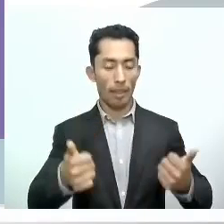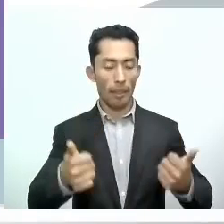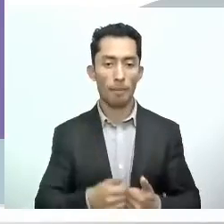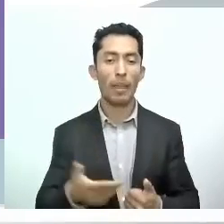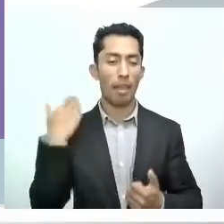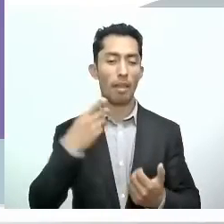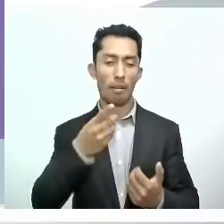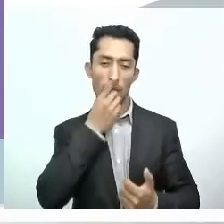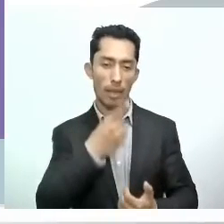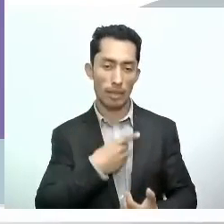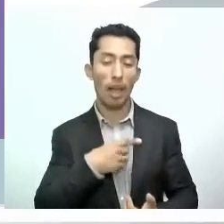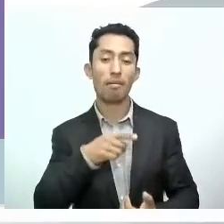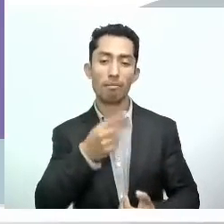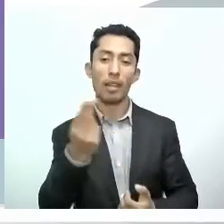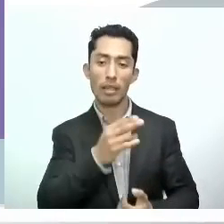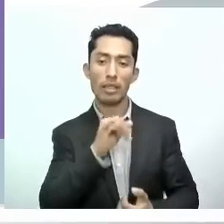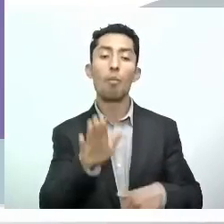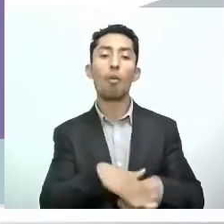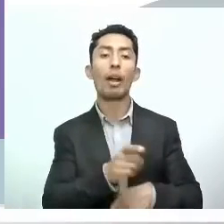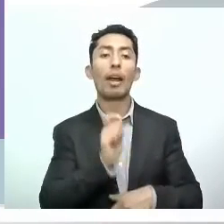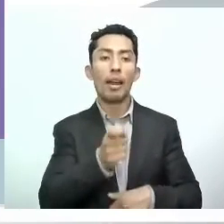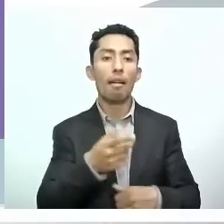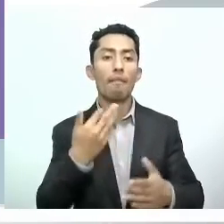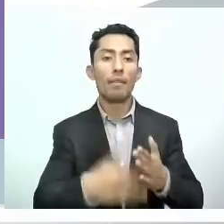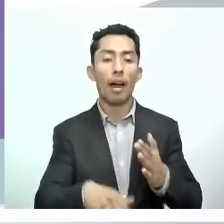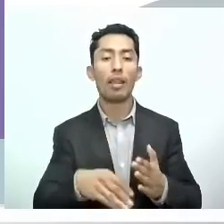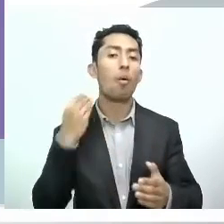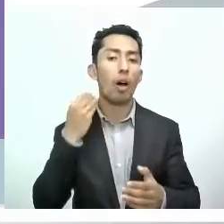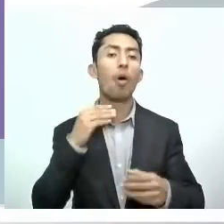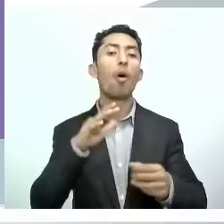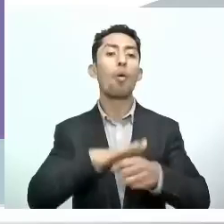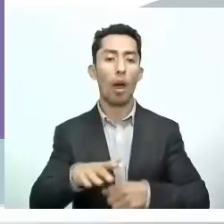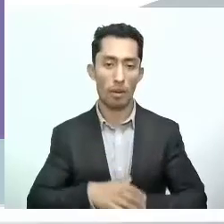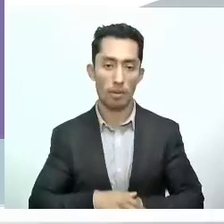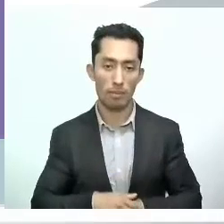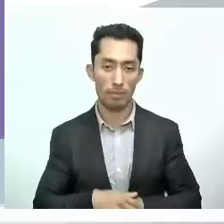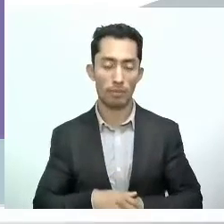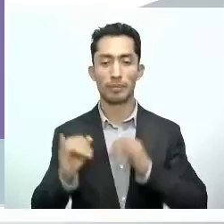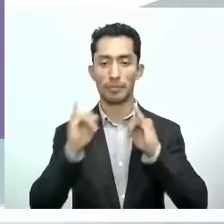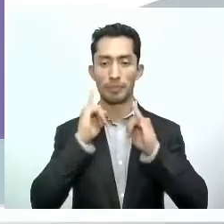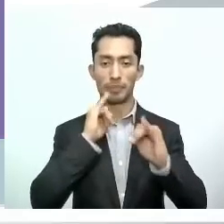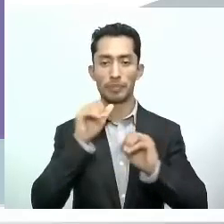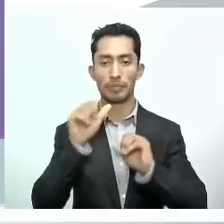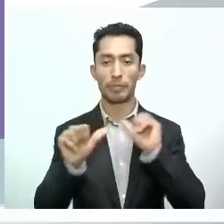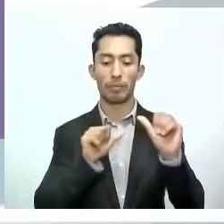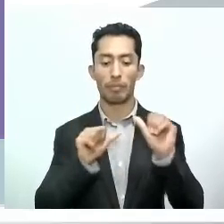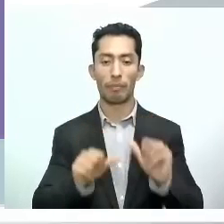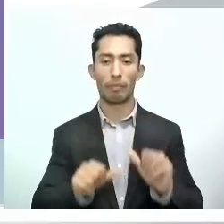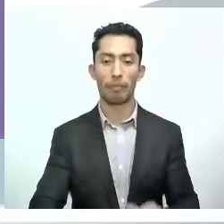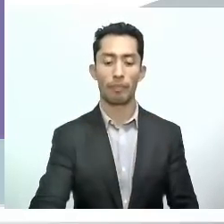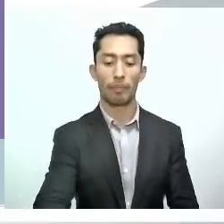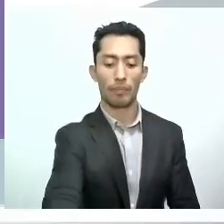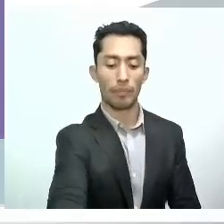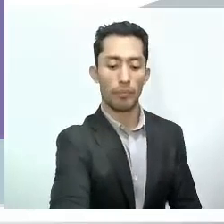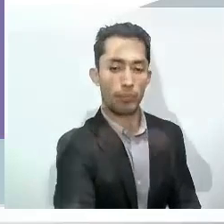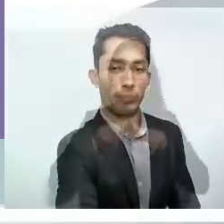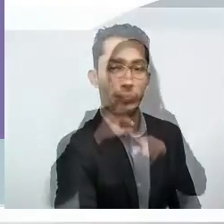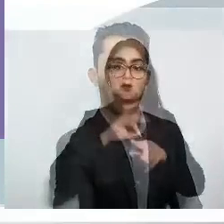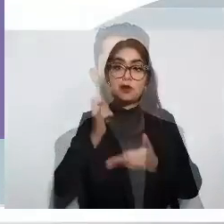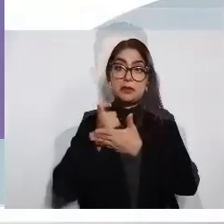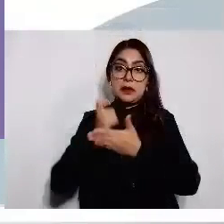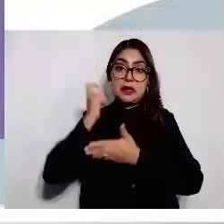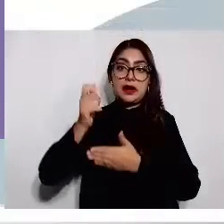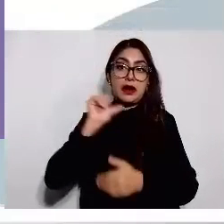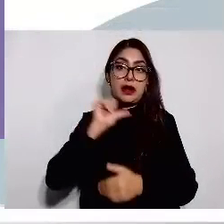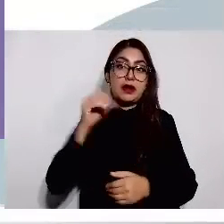esto es necesario porque entonces, ¿cuál va a ser el rol de los abogados? ¿No? Pero ¿quién puede pagar a los abogados? ¿No? Entonces, ahí se